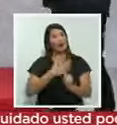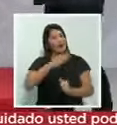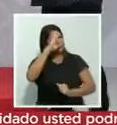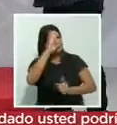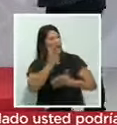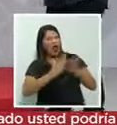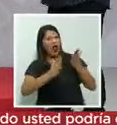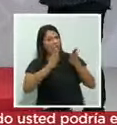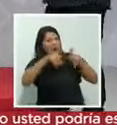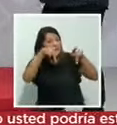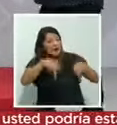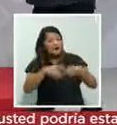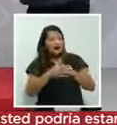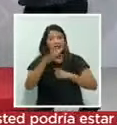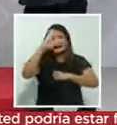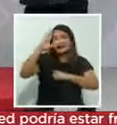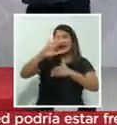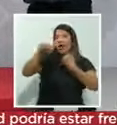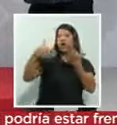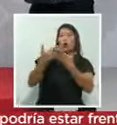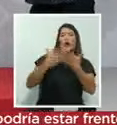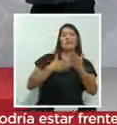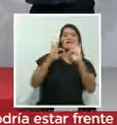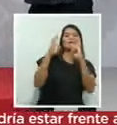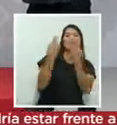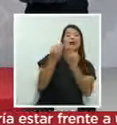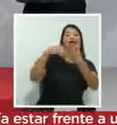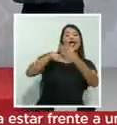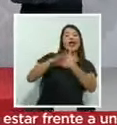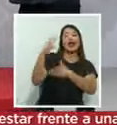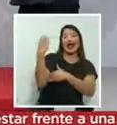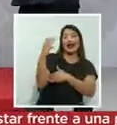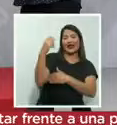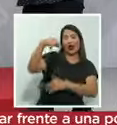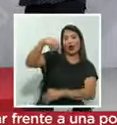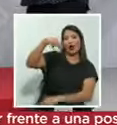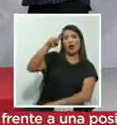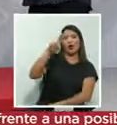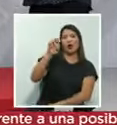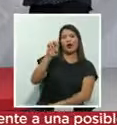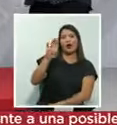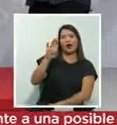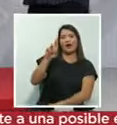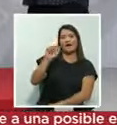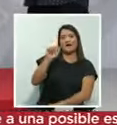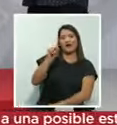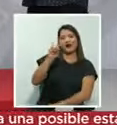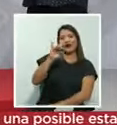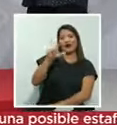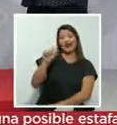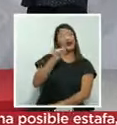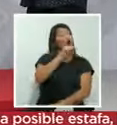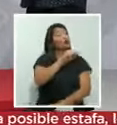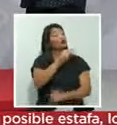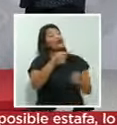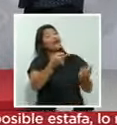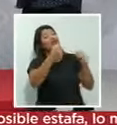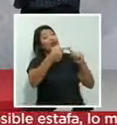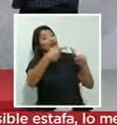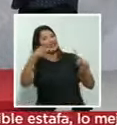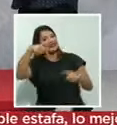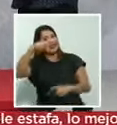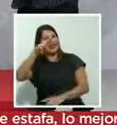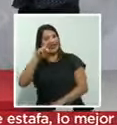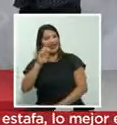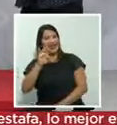para quién? Ya, para toda mi familia allá en Quebradilla de Cartago. Usted viene desde Quebradilla de Cartago, correcto. Ah, muy